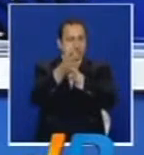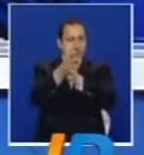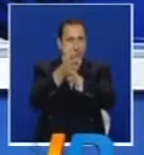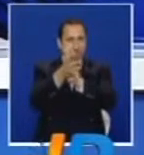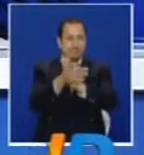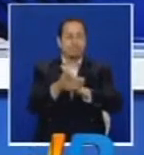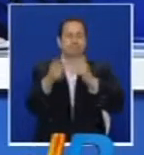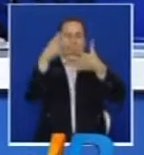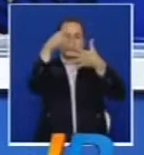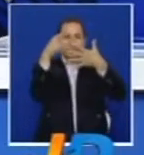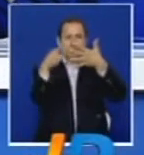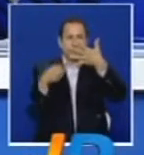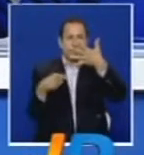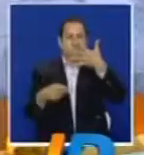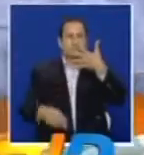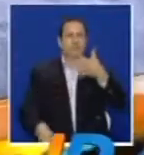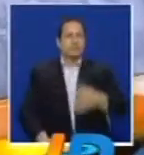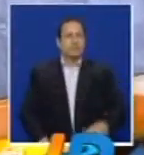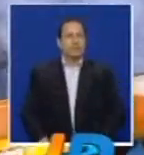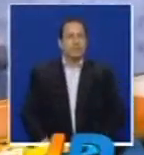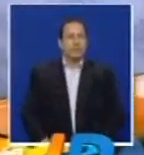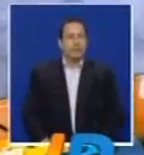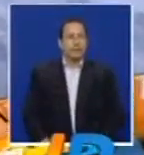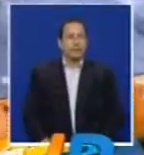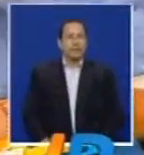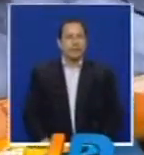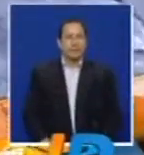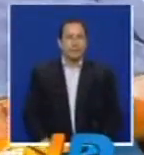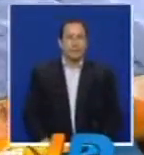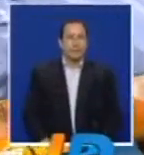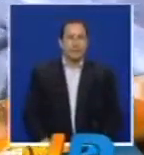son nuestros titulares.